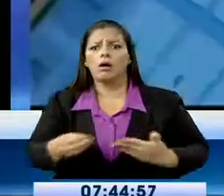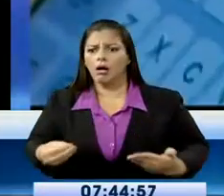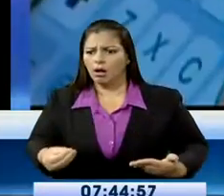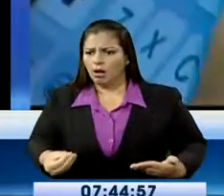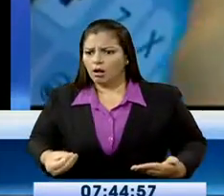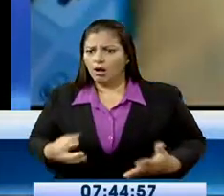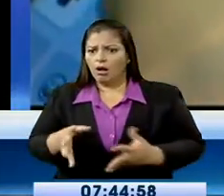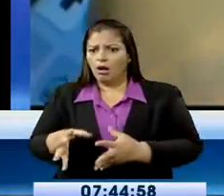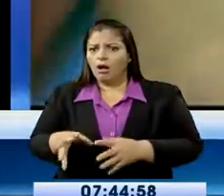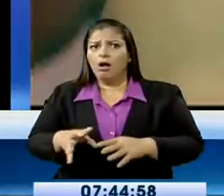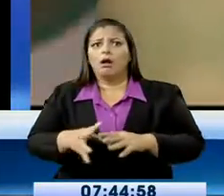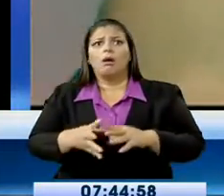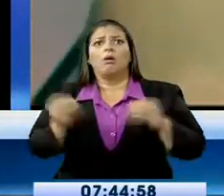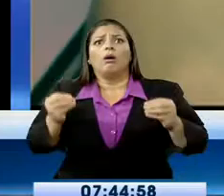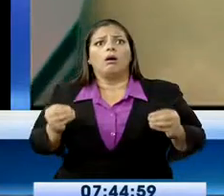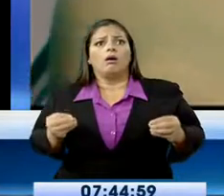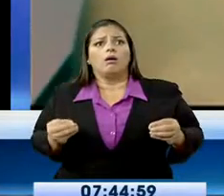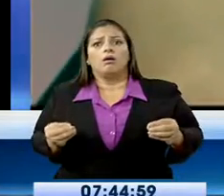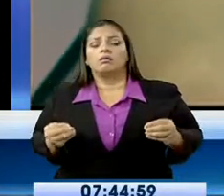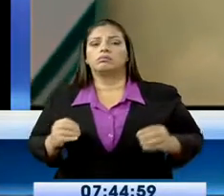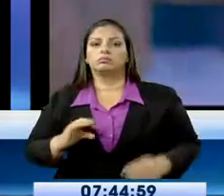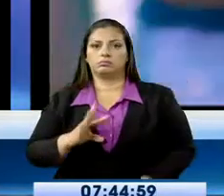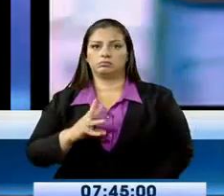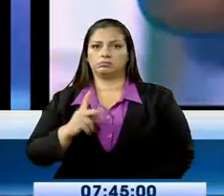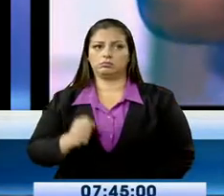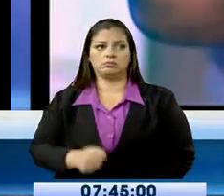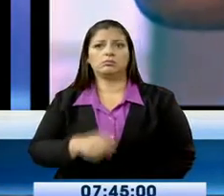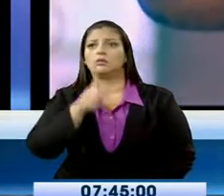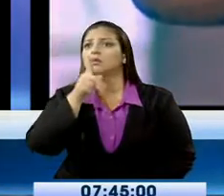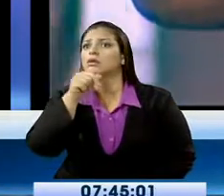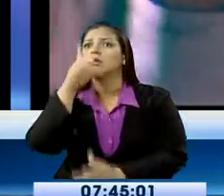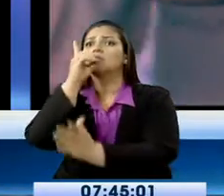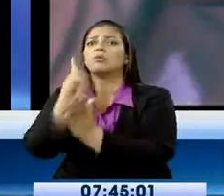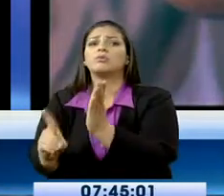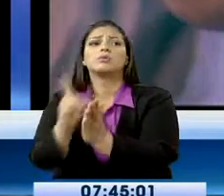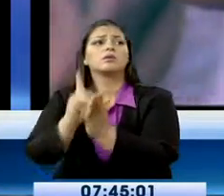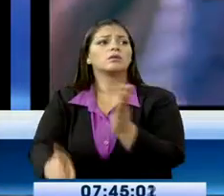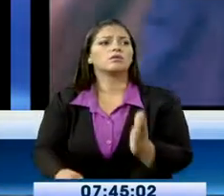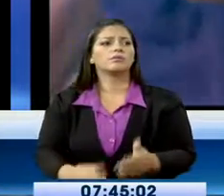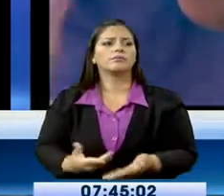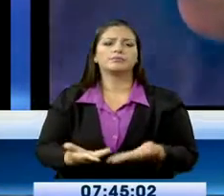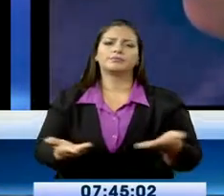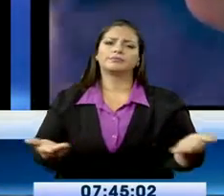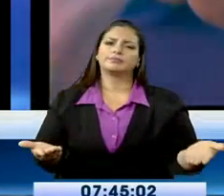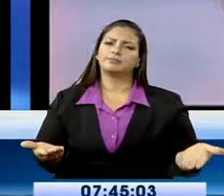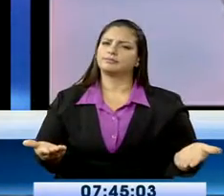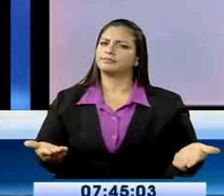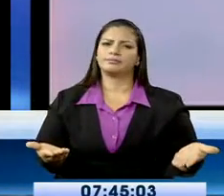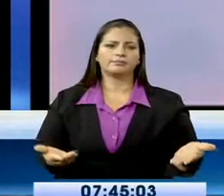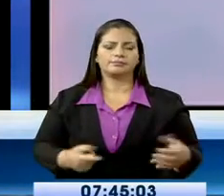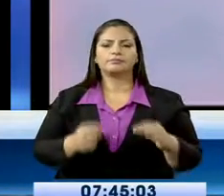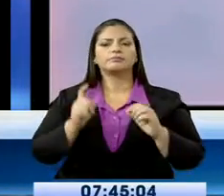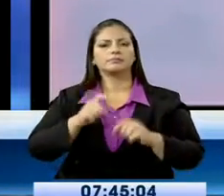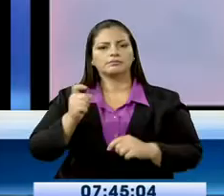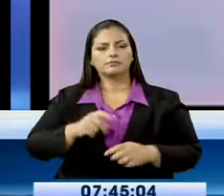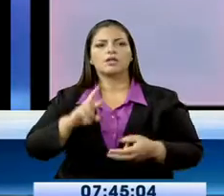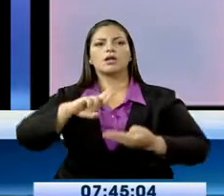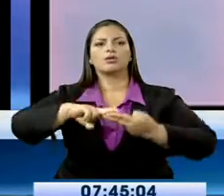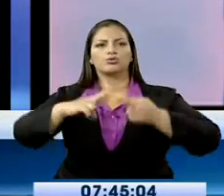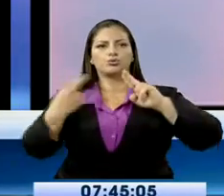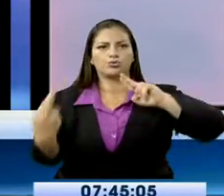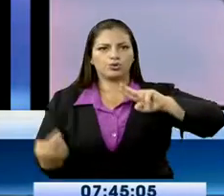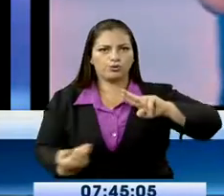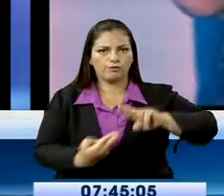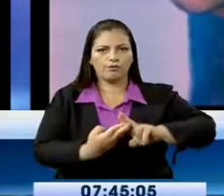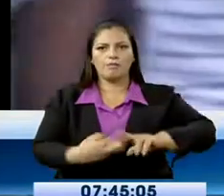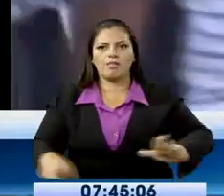1 a 3 años. Recordemos que es un delito de acción pública y al ser de acción pública esto jamás prescribe. Pero tampoco se deja de lado la incurrencia de